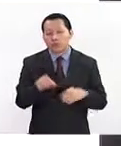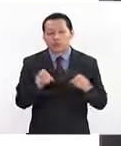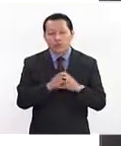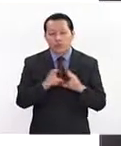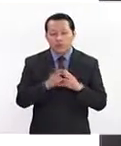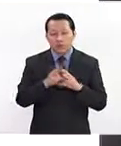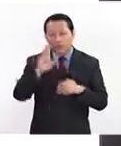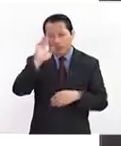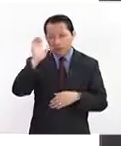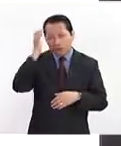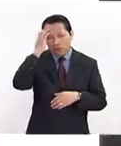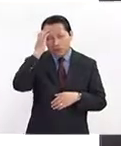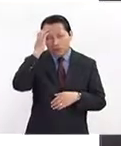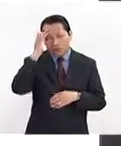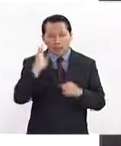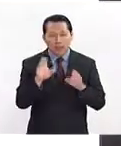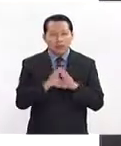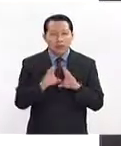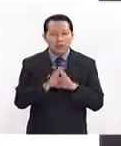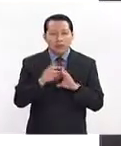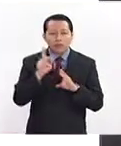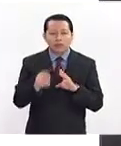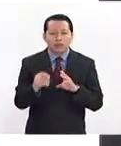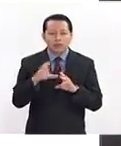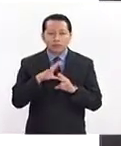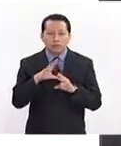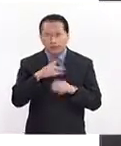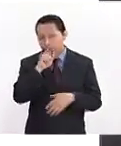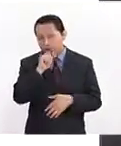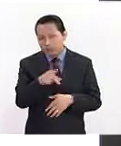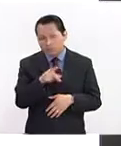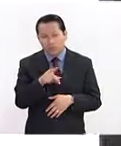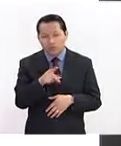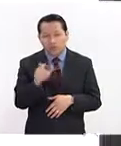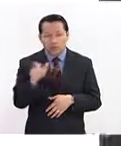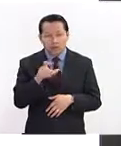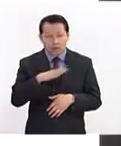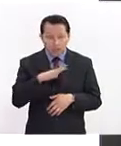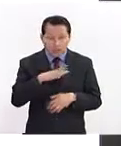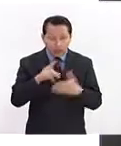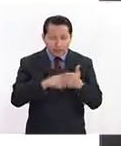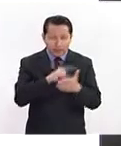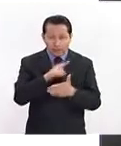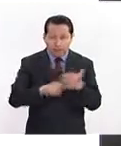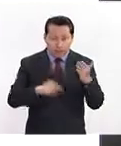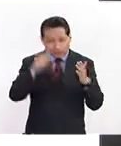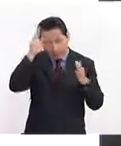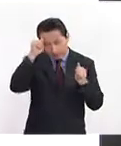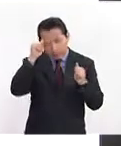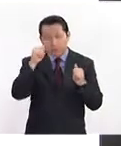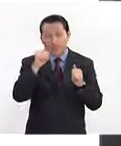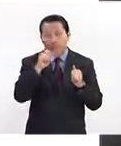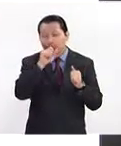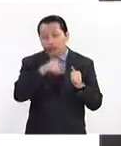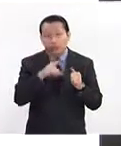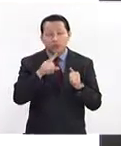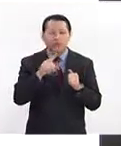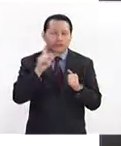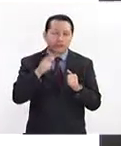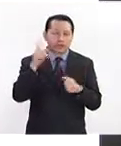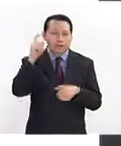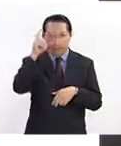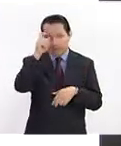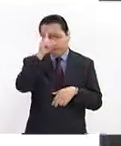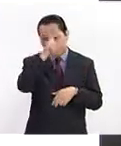se reconoce que el impacto de una salida o de una cancelación del tratado sí tendría un efecto